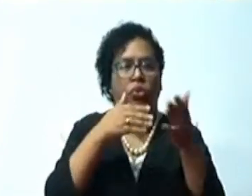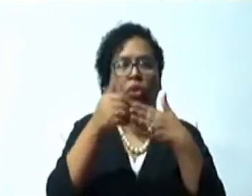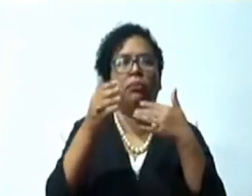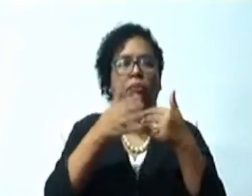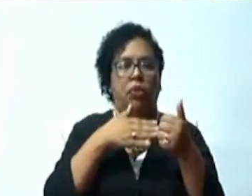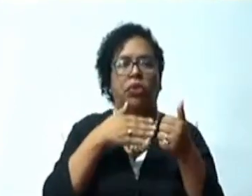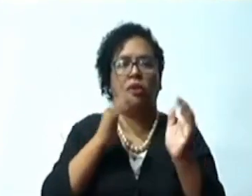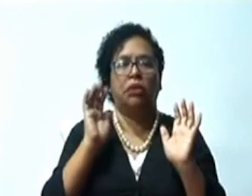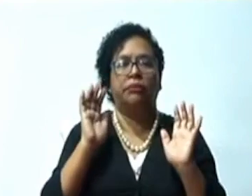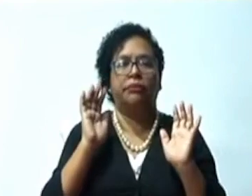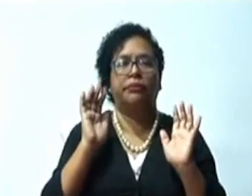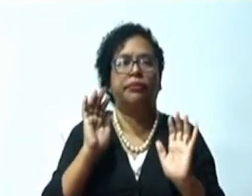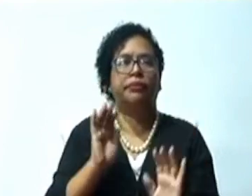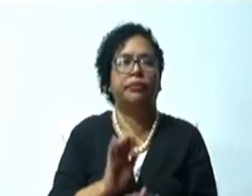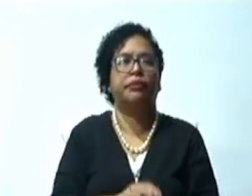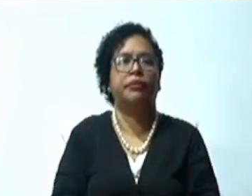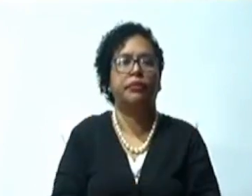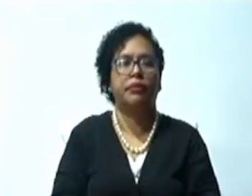Entonces,